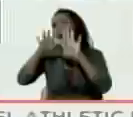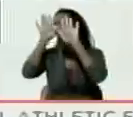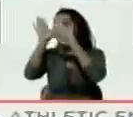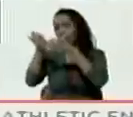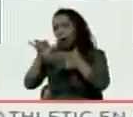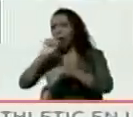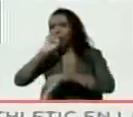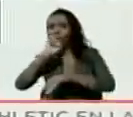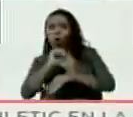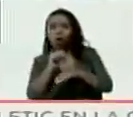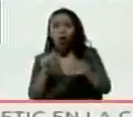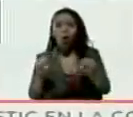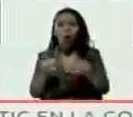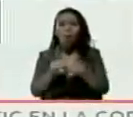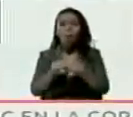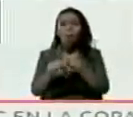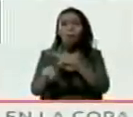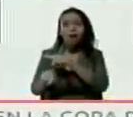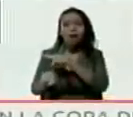vulgar,